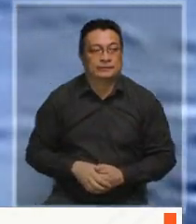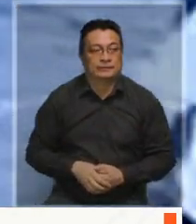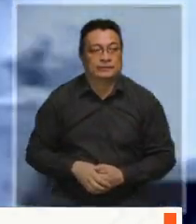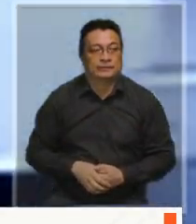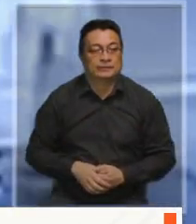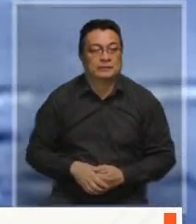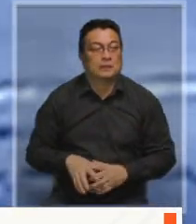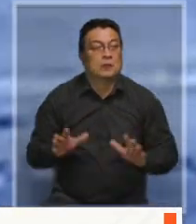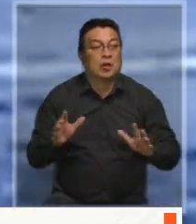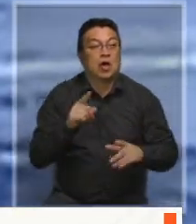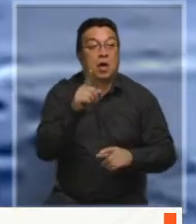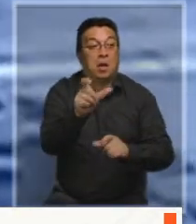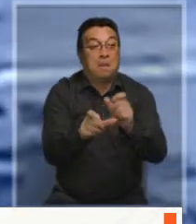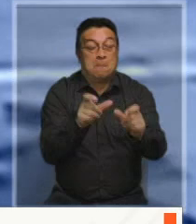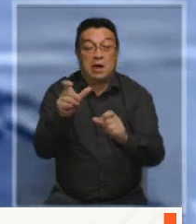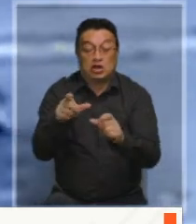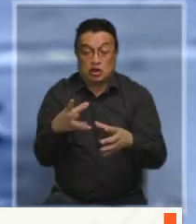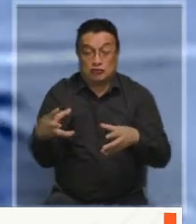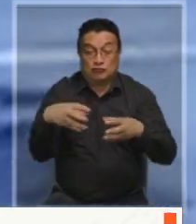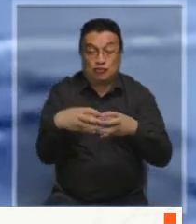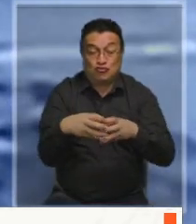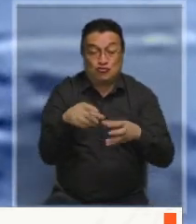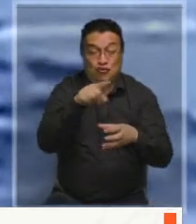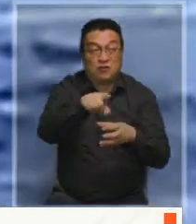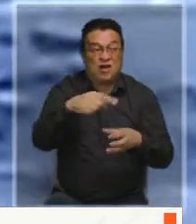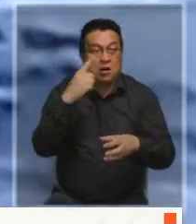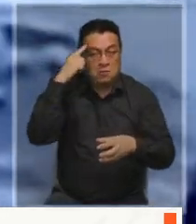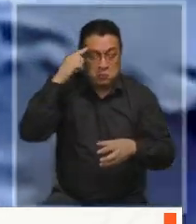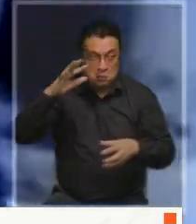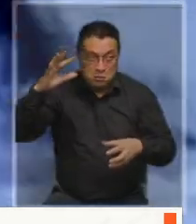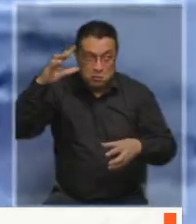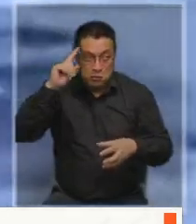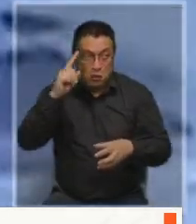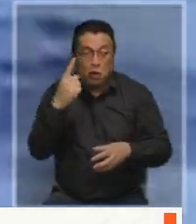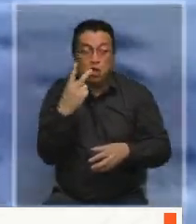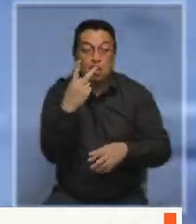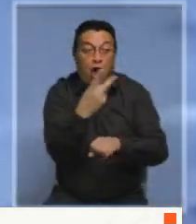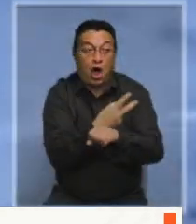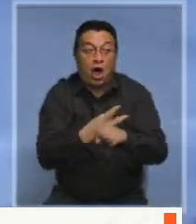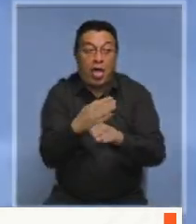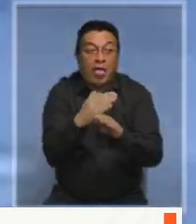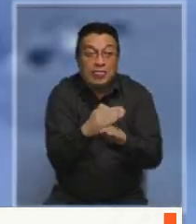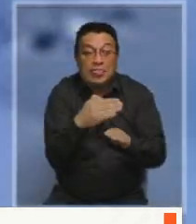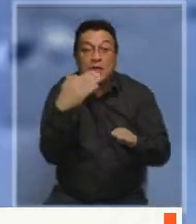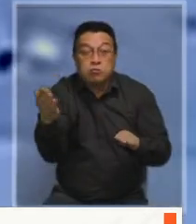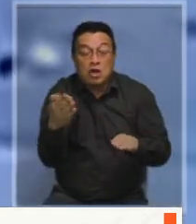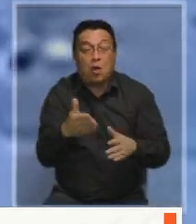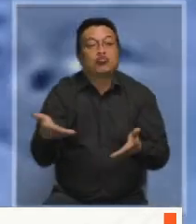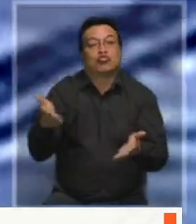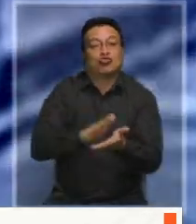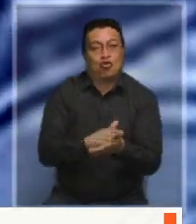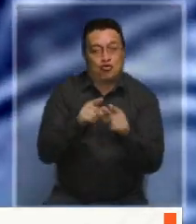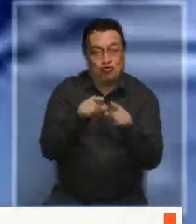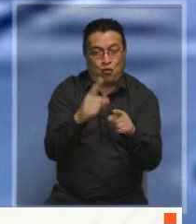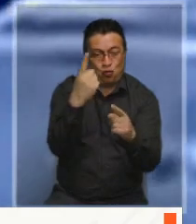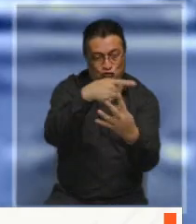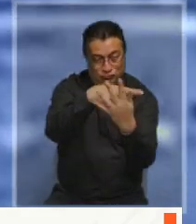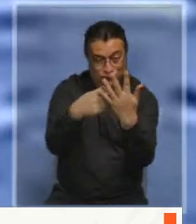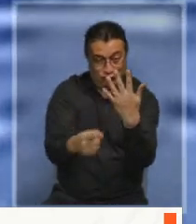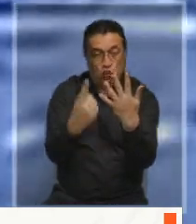Ni siquiera los miembros de esta banda imaginaron que uno de ellos, tan solo dos horas después, estaría muerto.